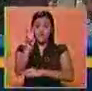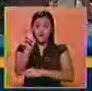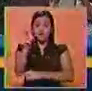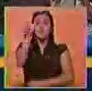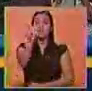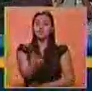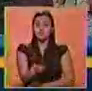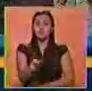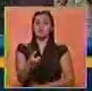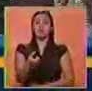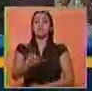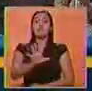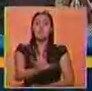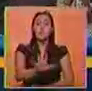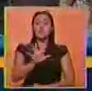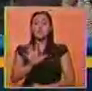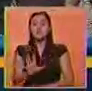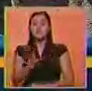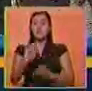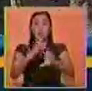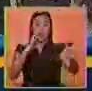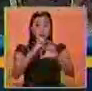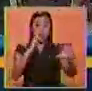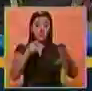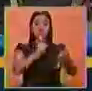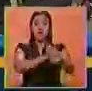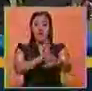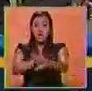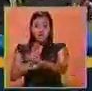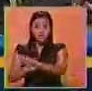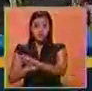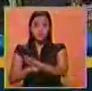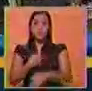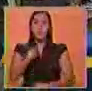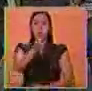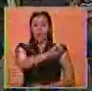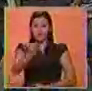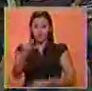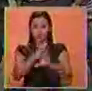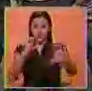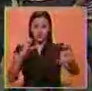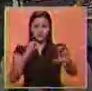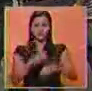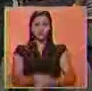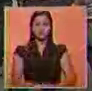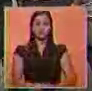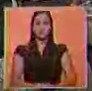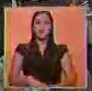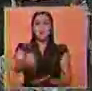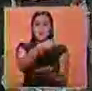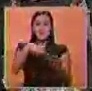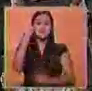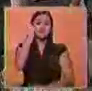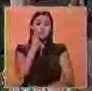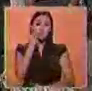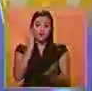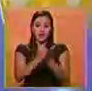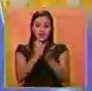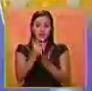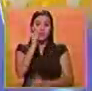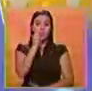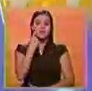conductores que integran las 55 líneas del llamado Bloque del Oeste. En la Plaza Sucre de Cate, Santiago Gutiérrez,